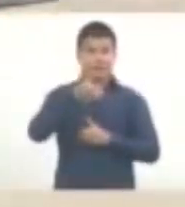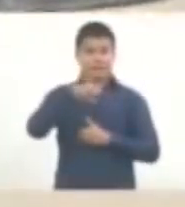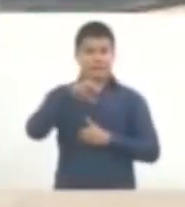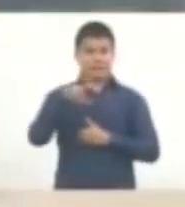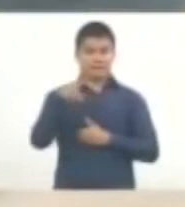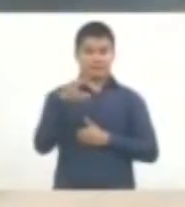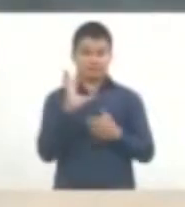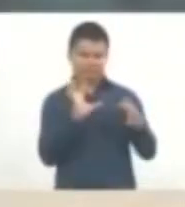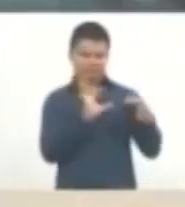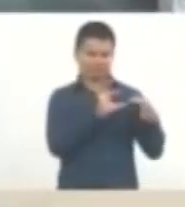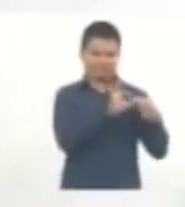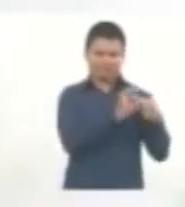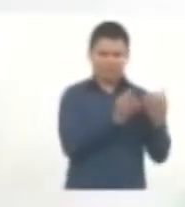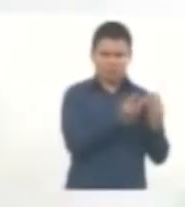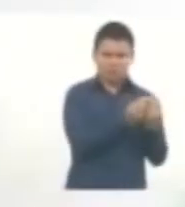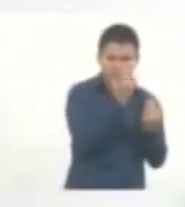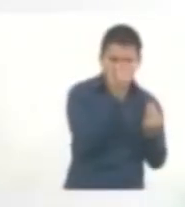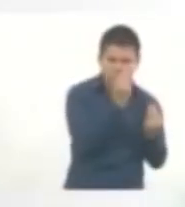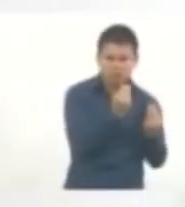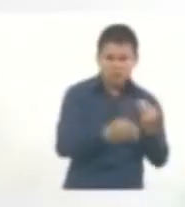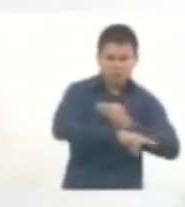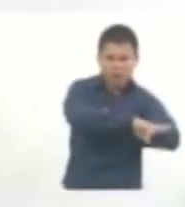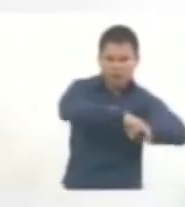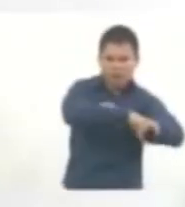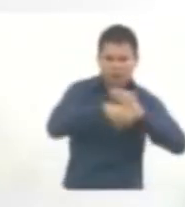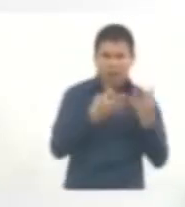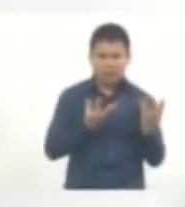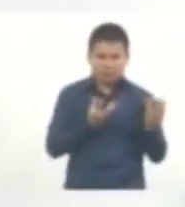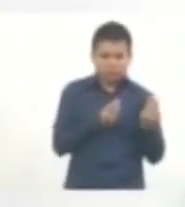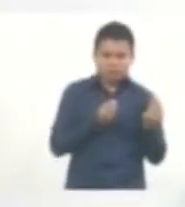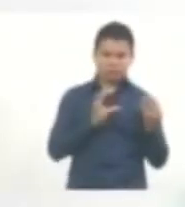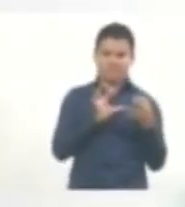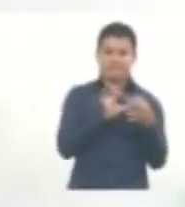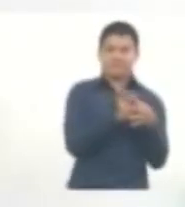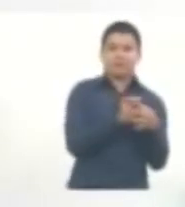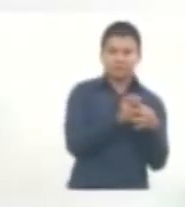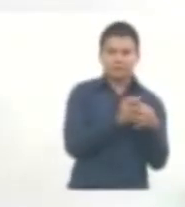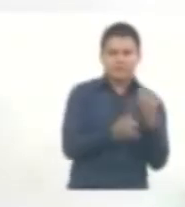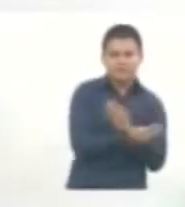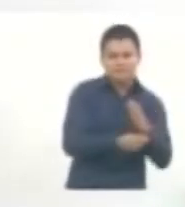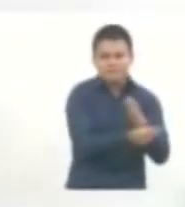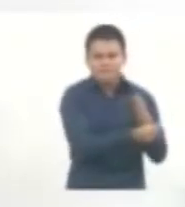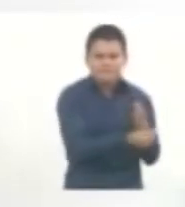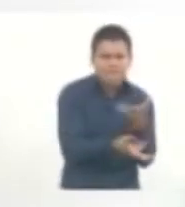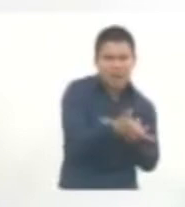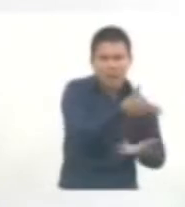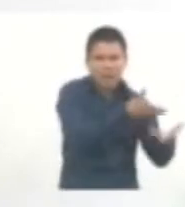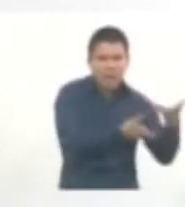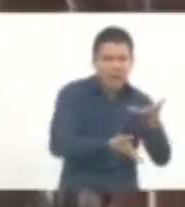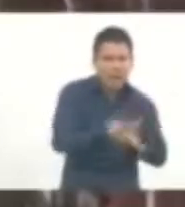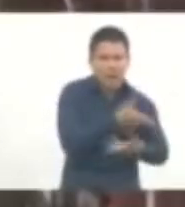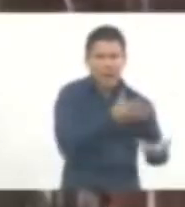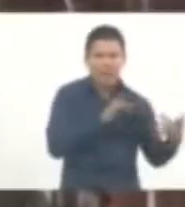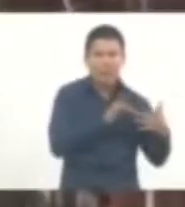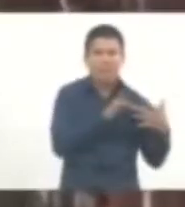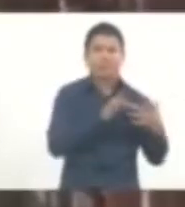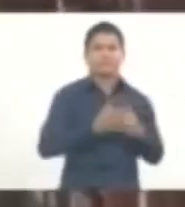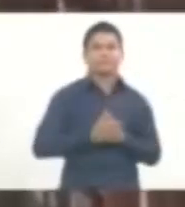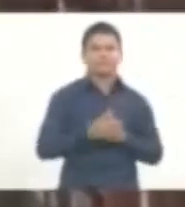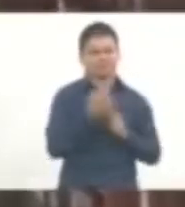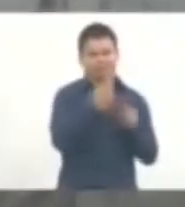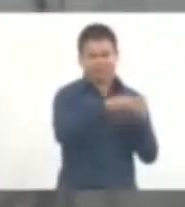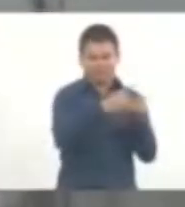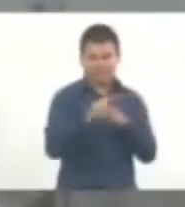los grupos al margen de la ley. Según el abogado, muchos de los guardias de la institución actúan en complicidad con los delincuentes en varios